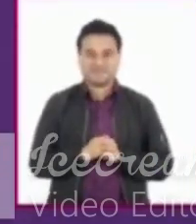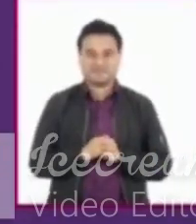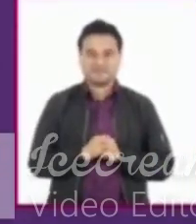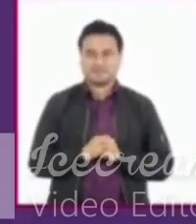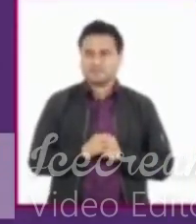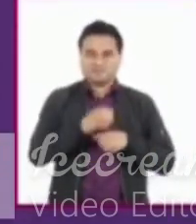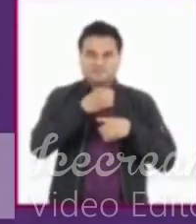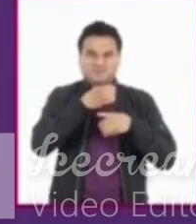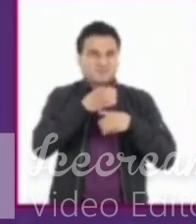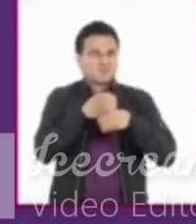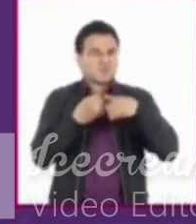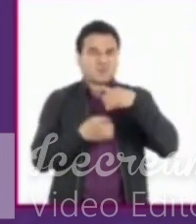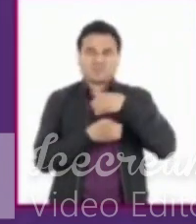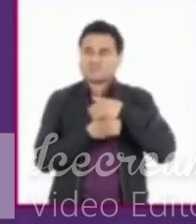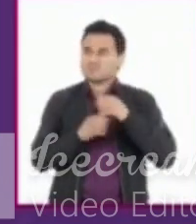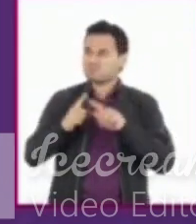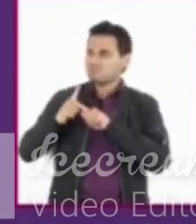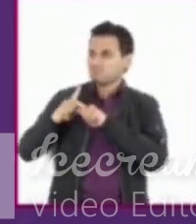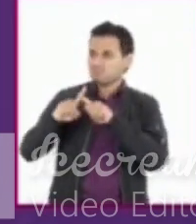los rodea en su vida diaria?